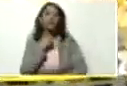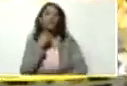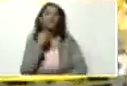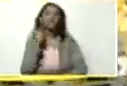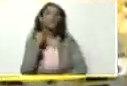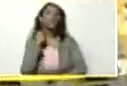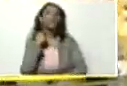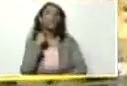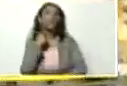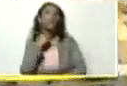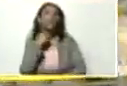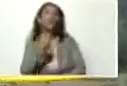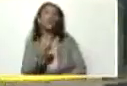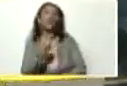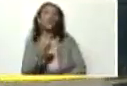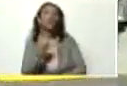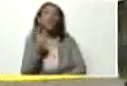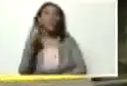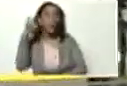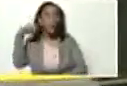fonoaudiología.